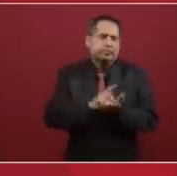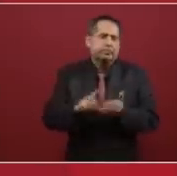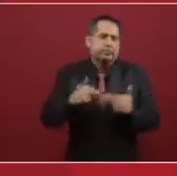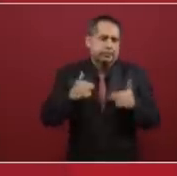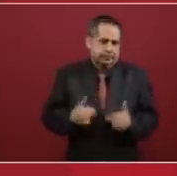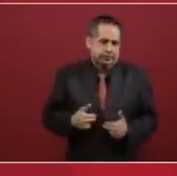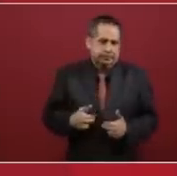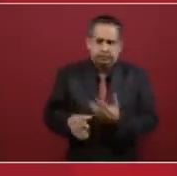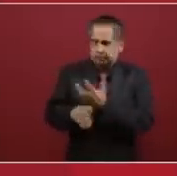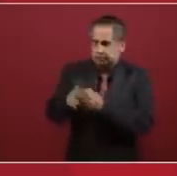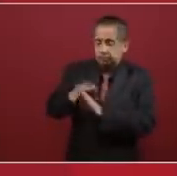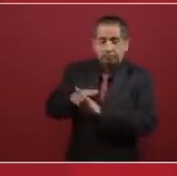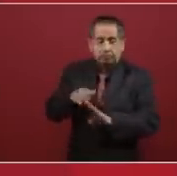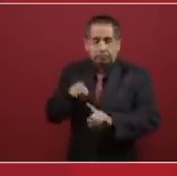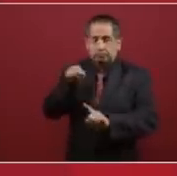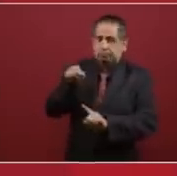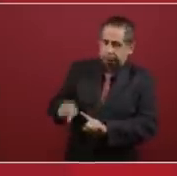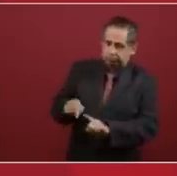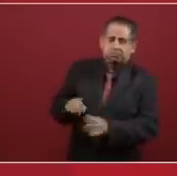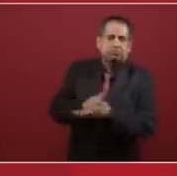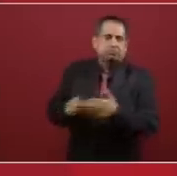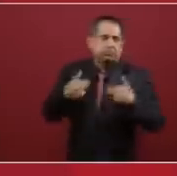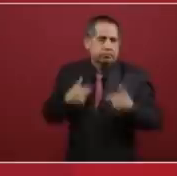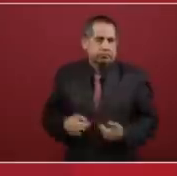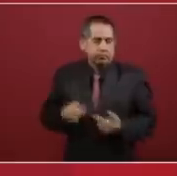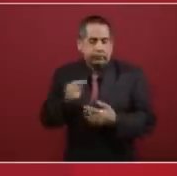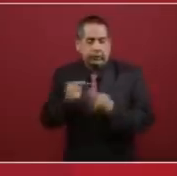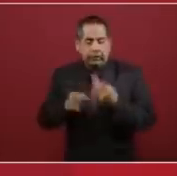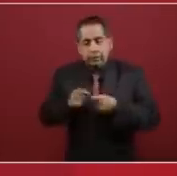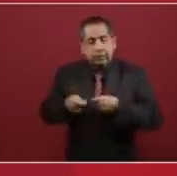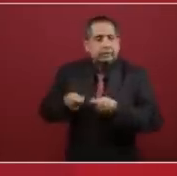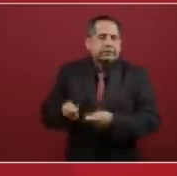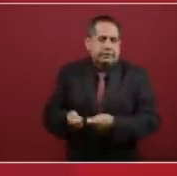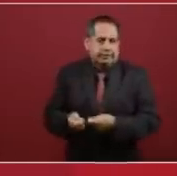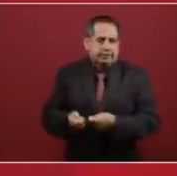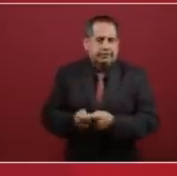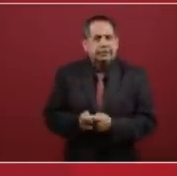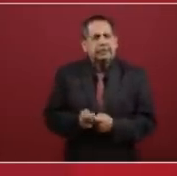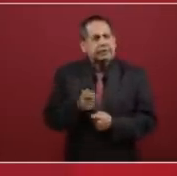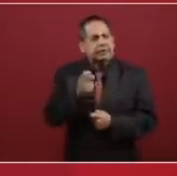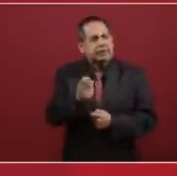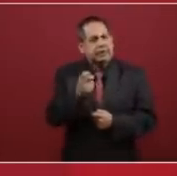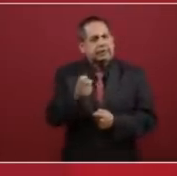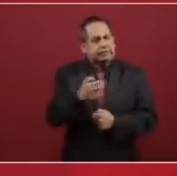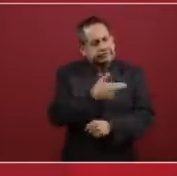los migrantes. Entonces, todo eso es lo que estamos haciendo,